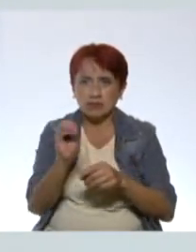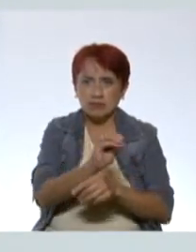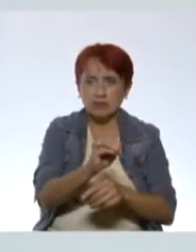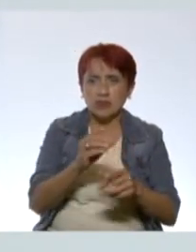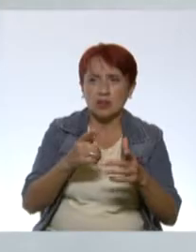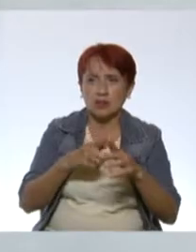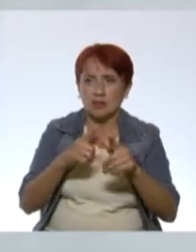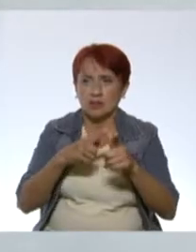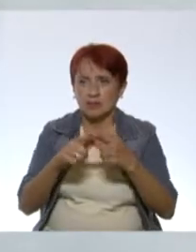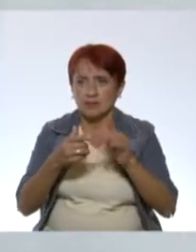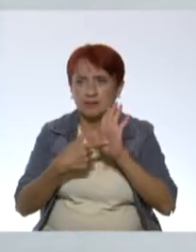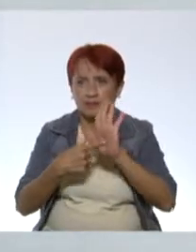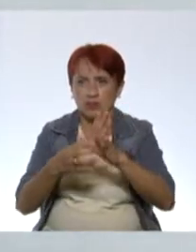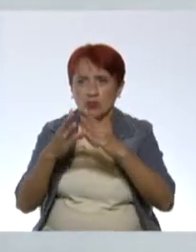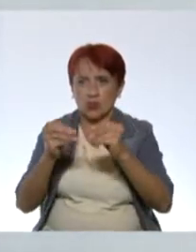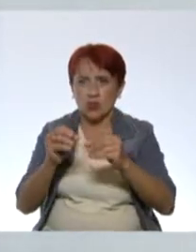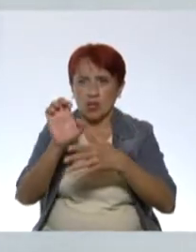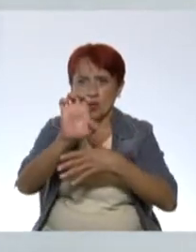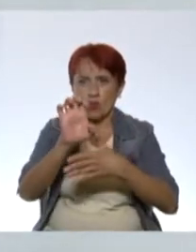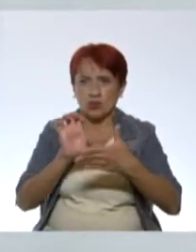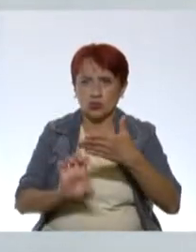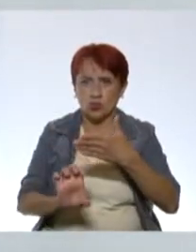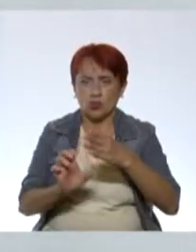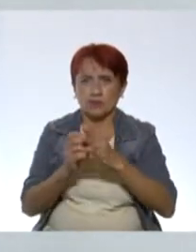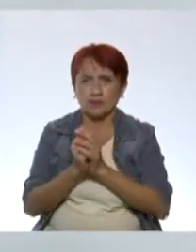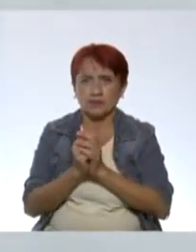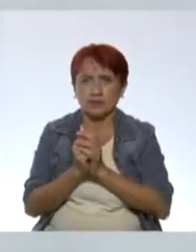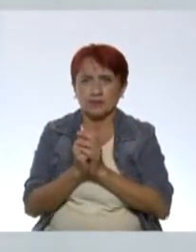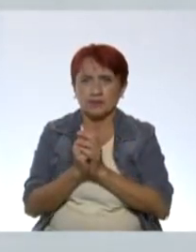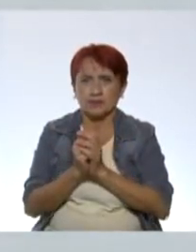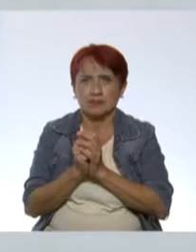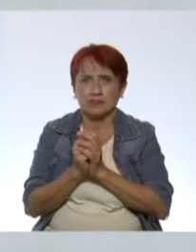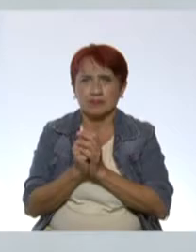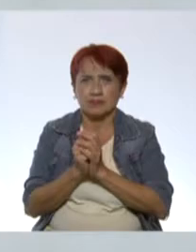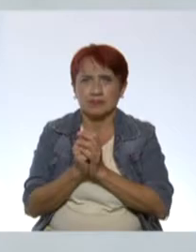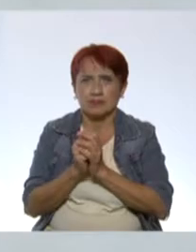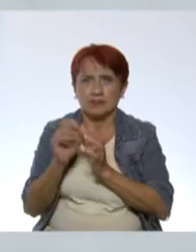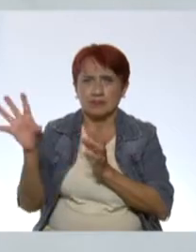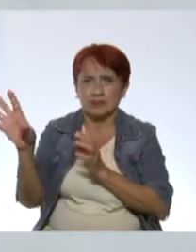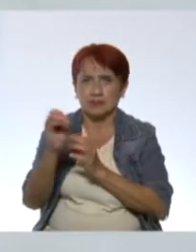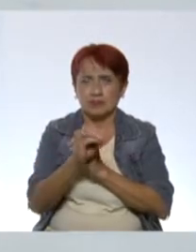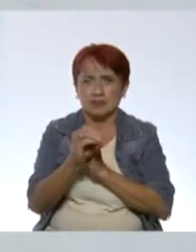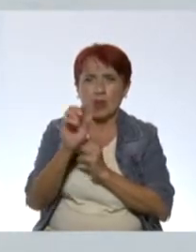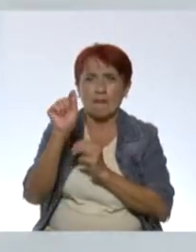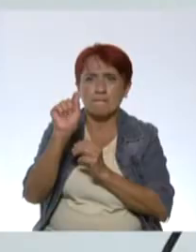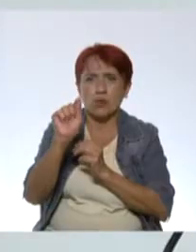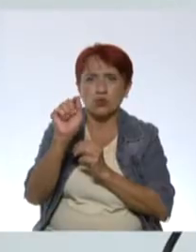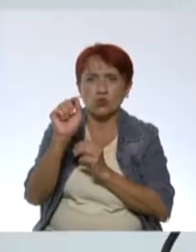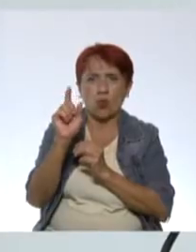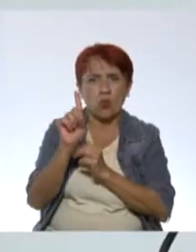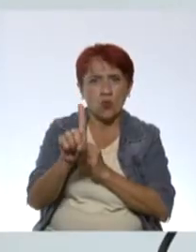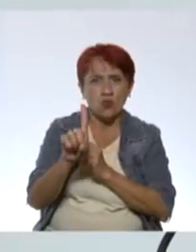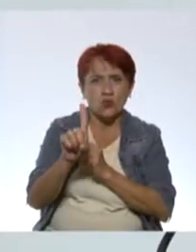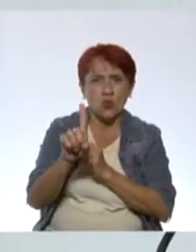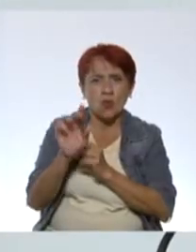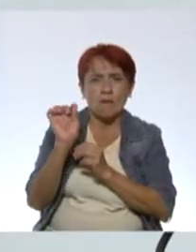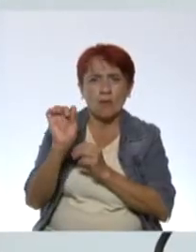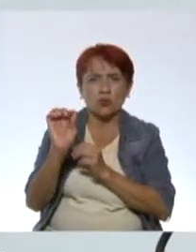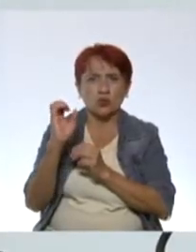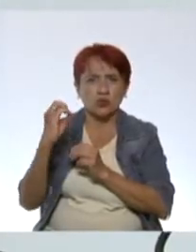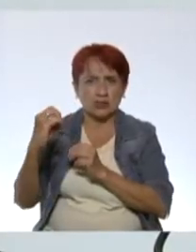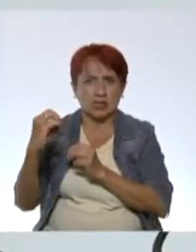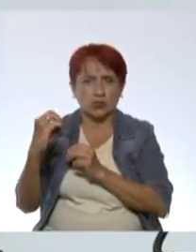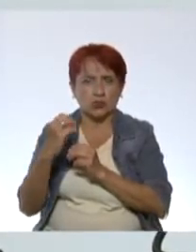usted tome le va a servir para la ecuación. Vamos a indicar que vamos a tomar el punto 1 como